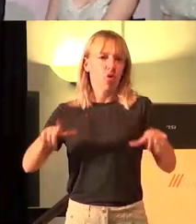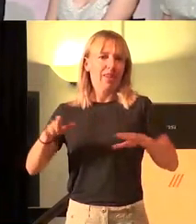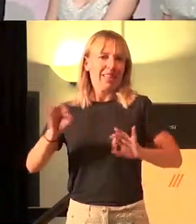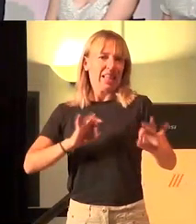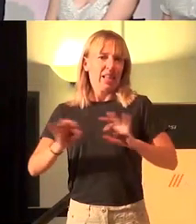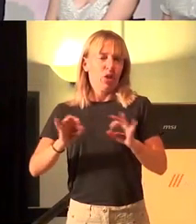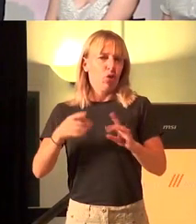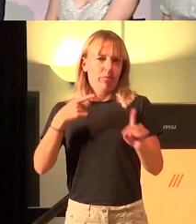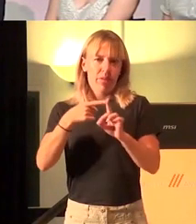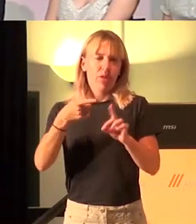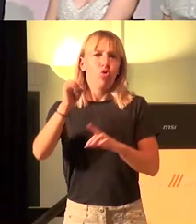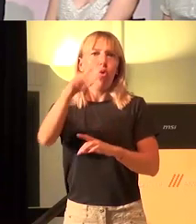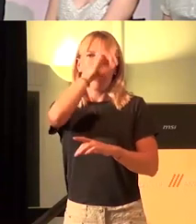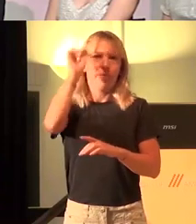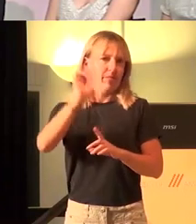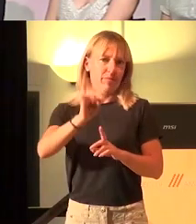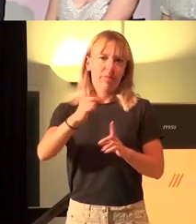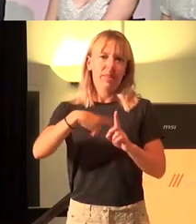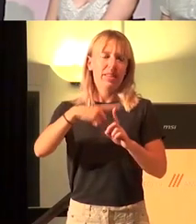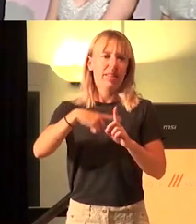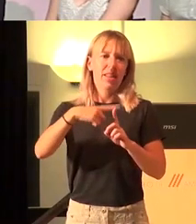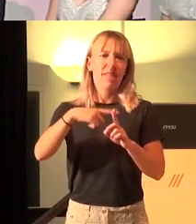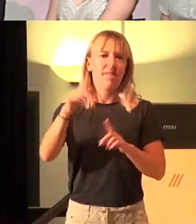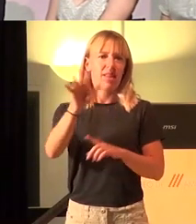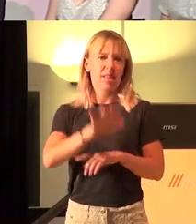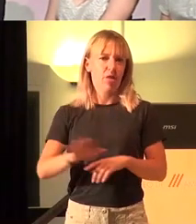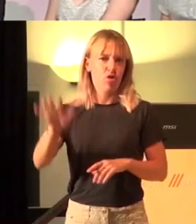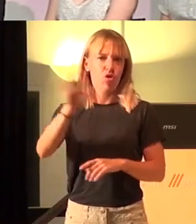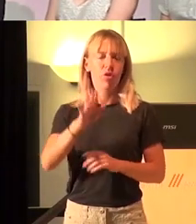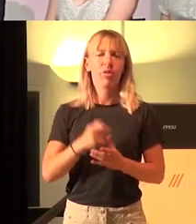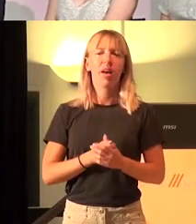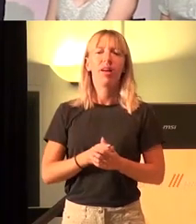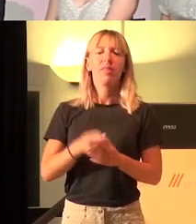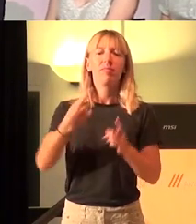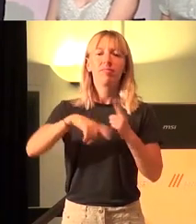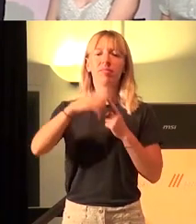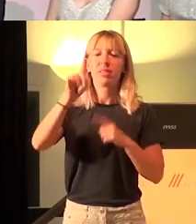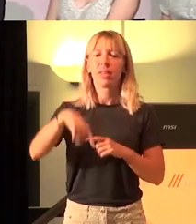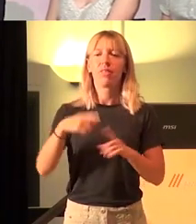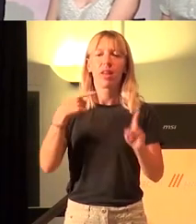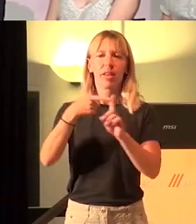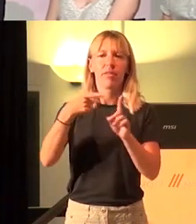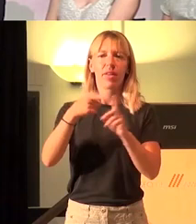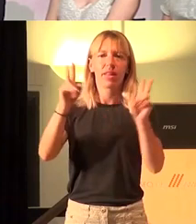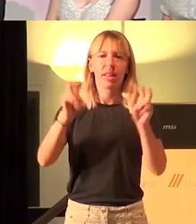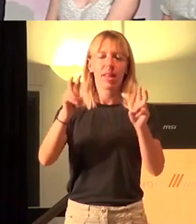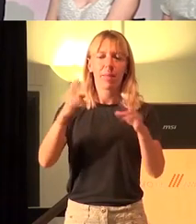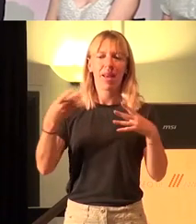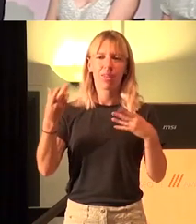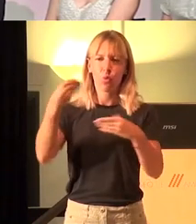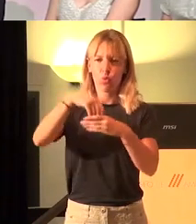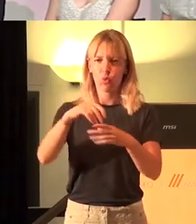referente, no solo en Madrid, a nivel nacional, pero además sois un referente en inclusión en